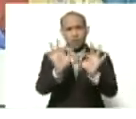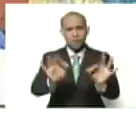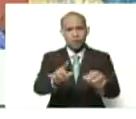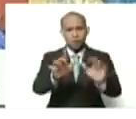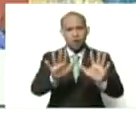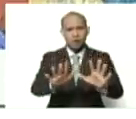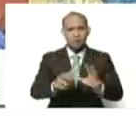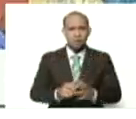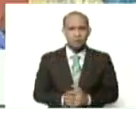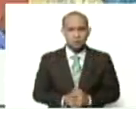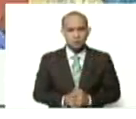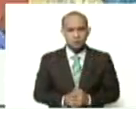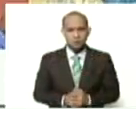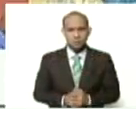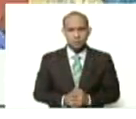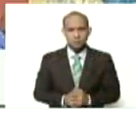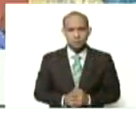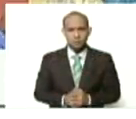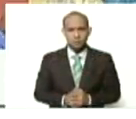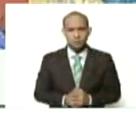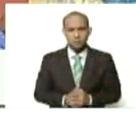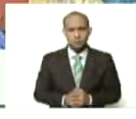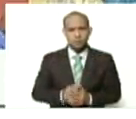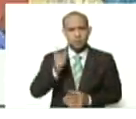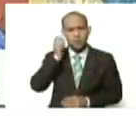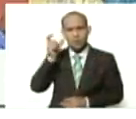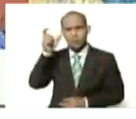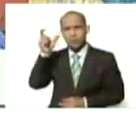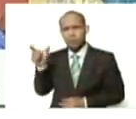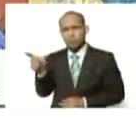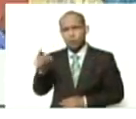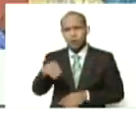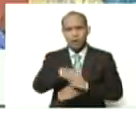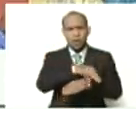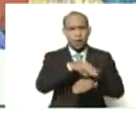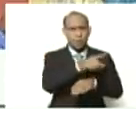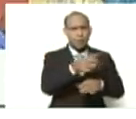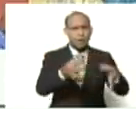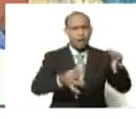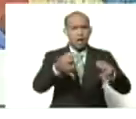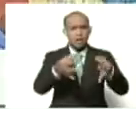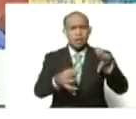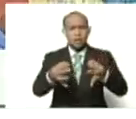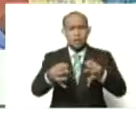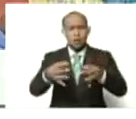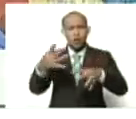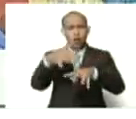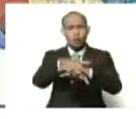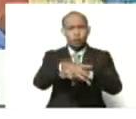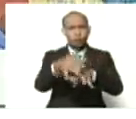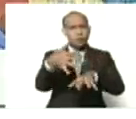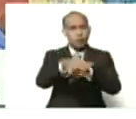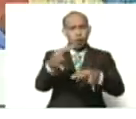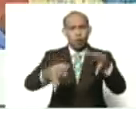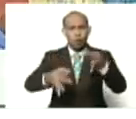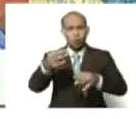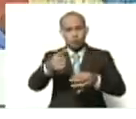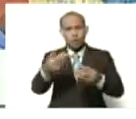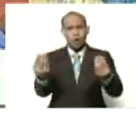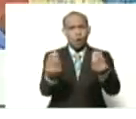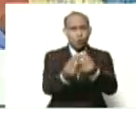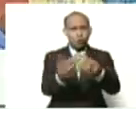vea. Ahí está la almirante en jefa, Carmen Teresa. Yo le di la responsabilidad de coordinar con la Iglesia